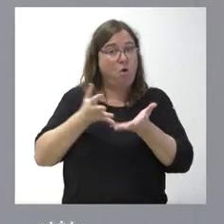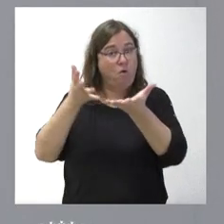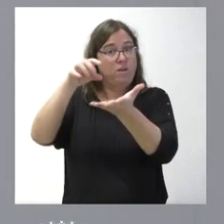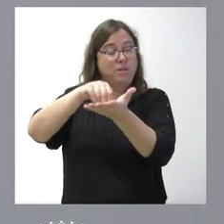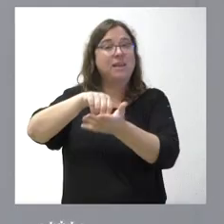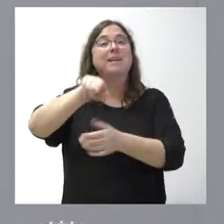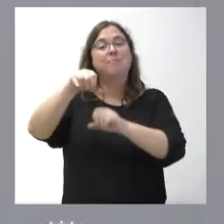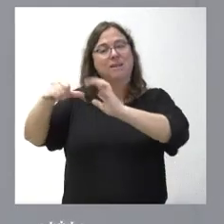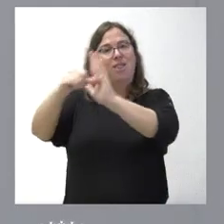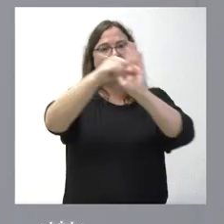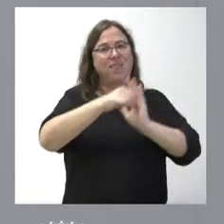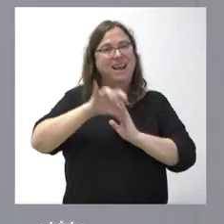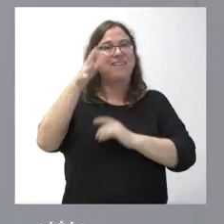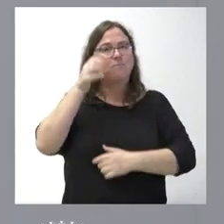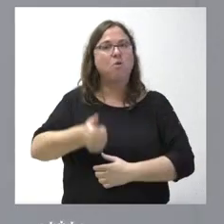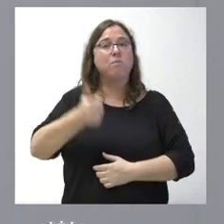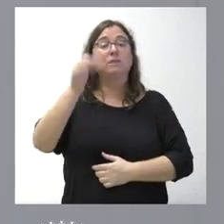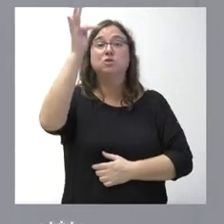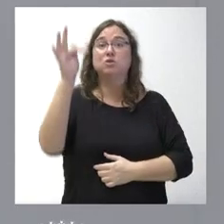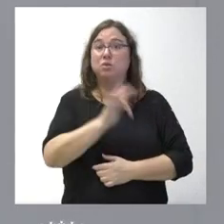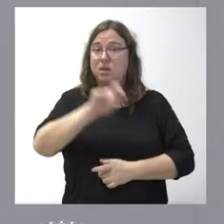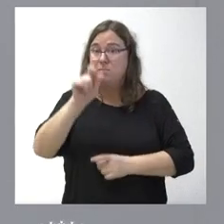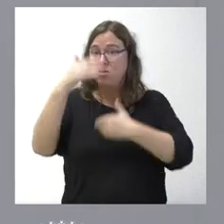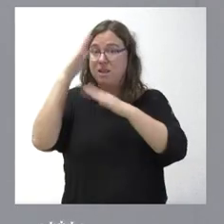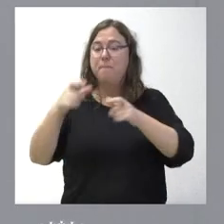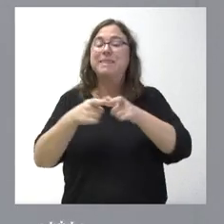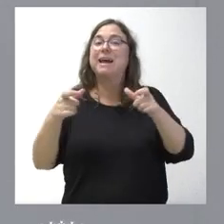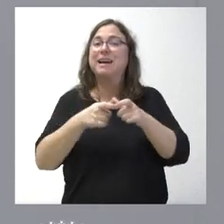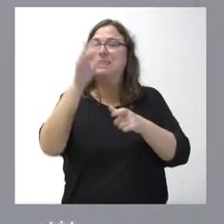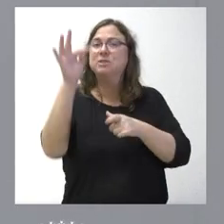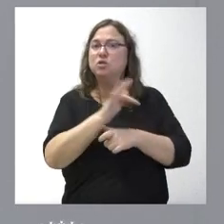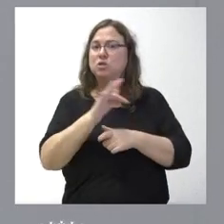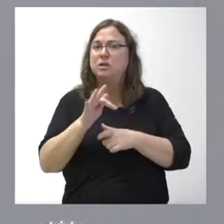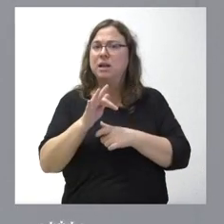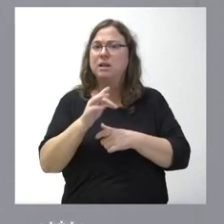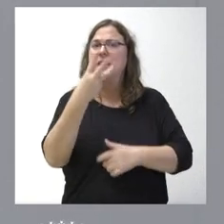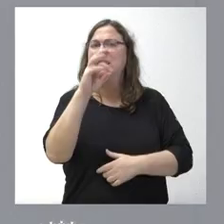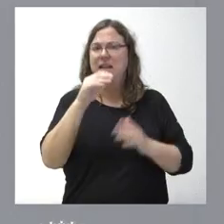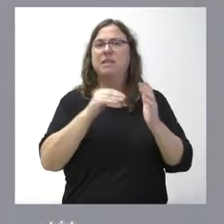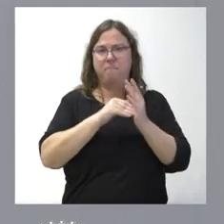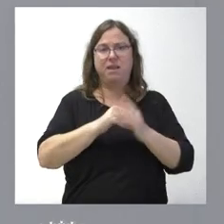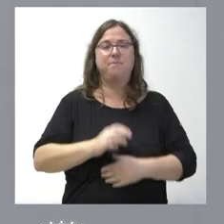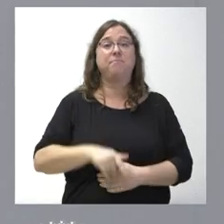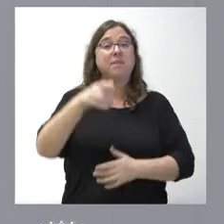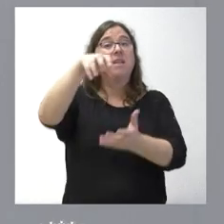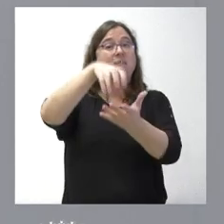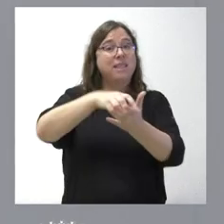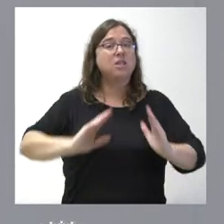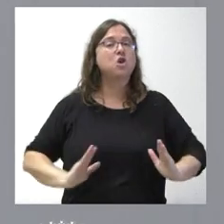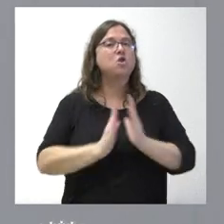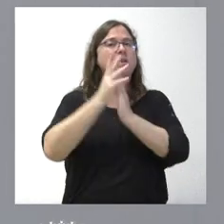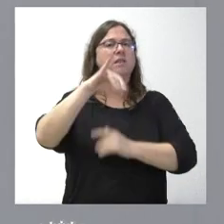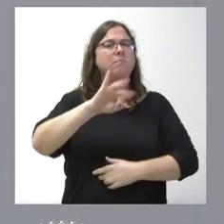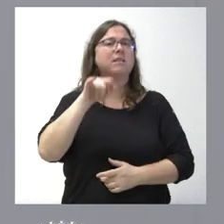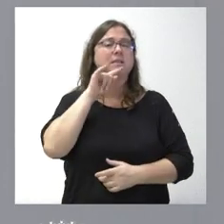13 localidades más con una población total de tarjetas sanitarias 30,000 tarjetas sanitarias este centro de salud en Santa Marta de tormes